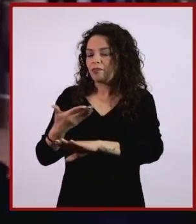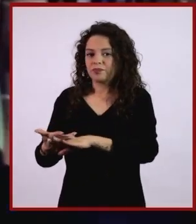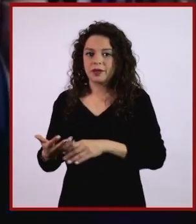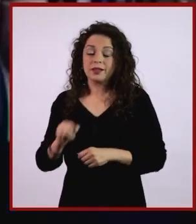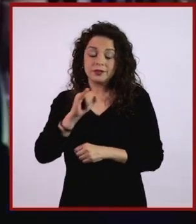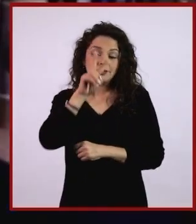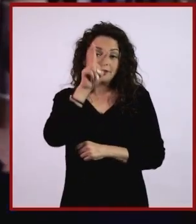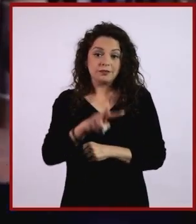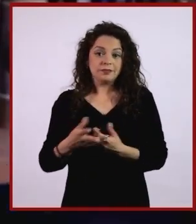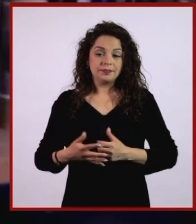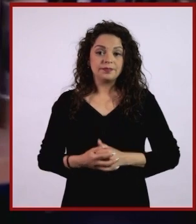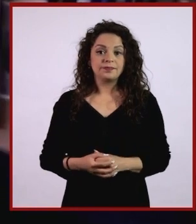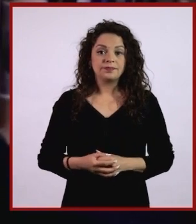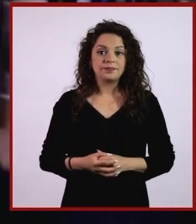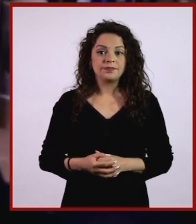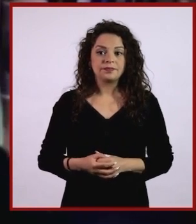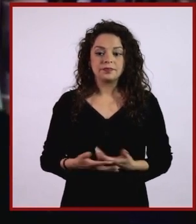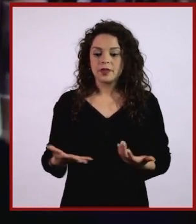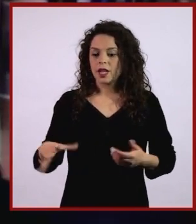Sí, sí, exactamente.